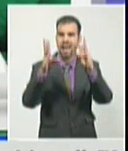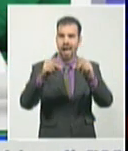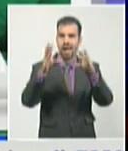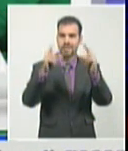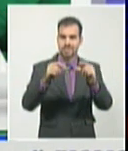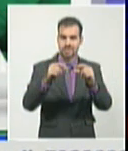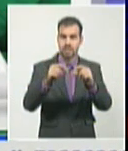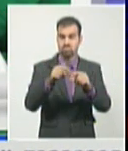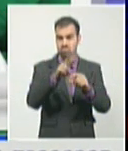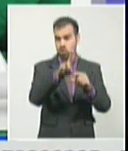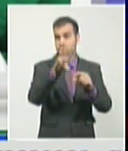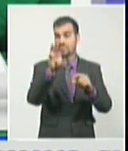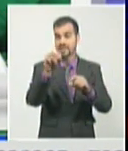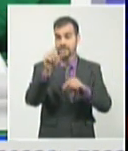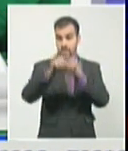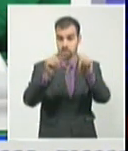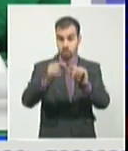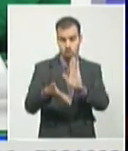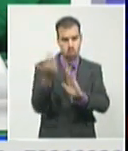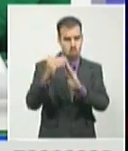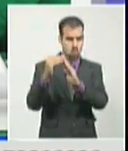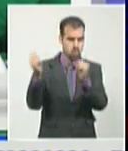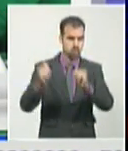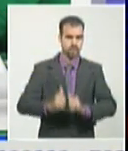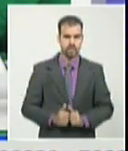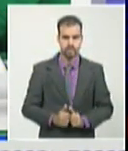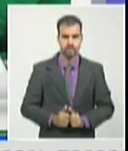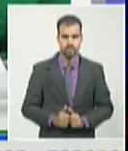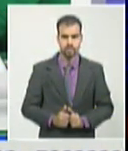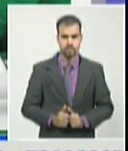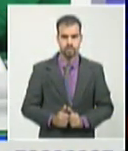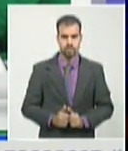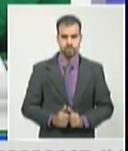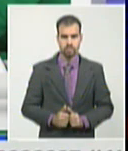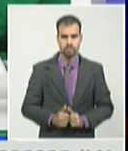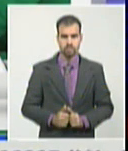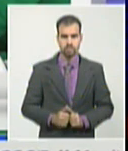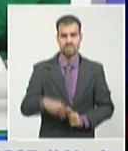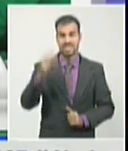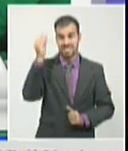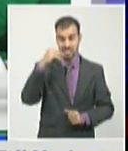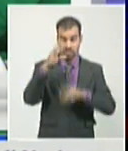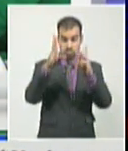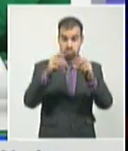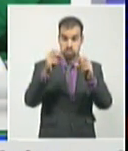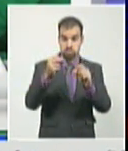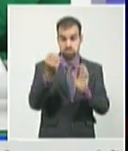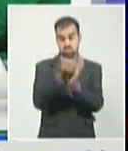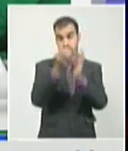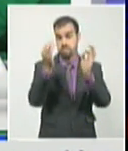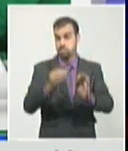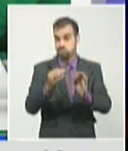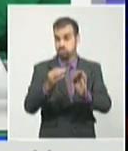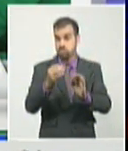pero con el balance de caso confirmado realmente no se permite un